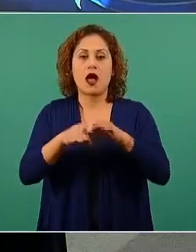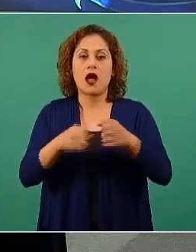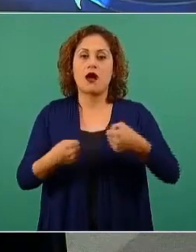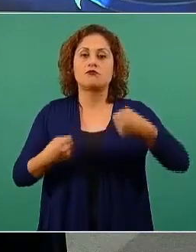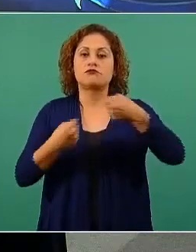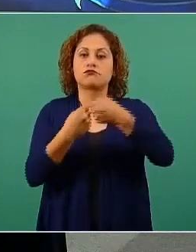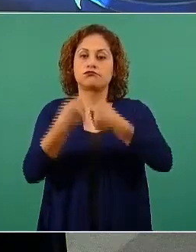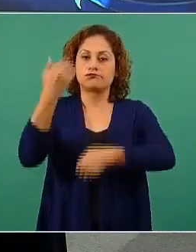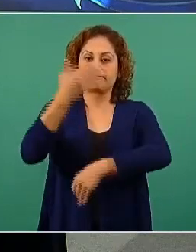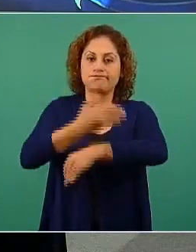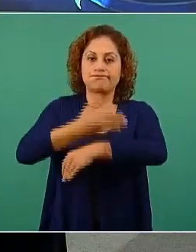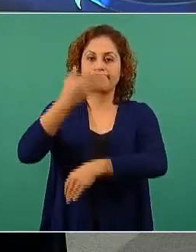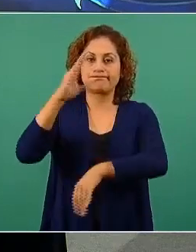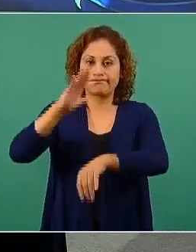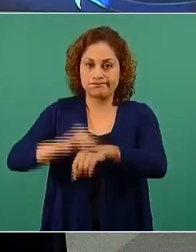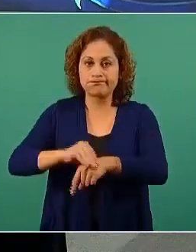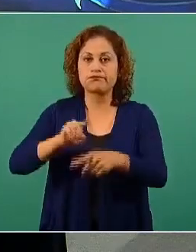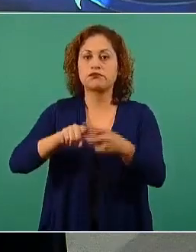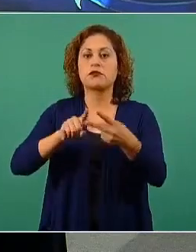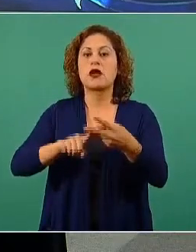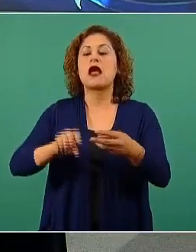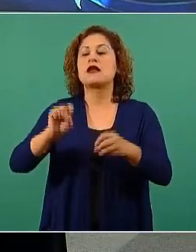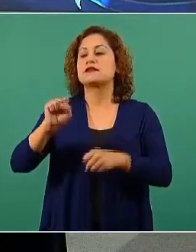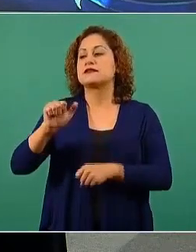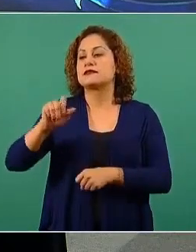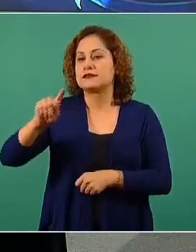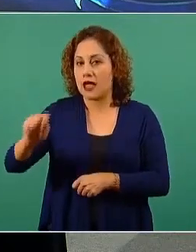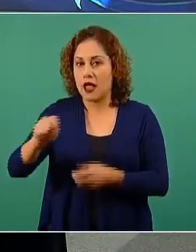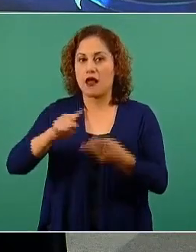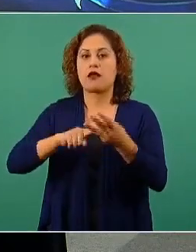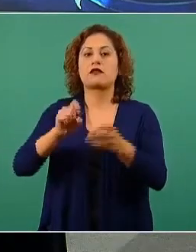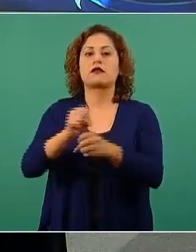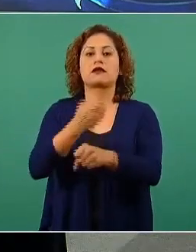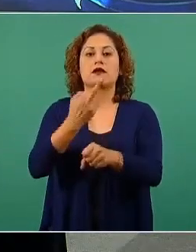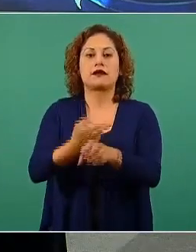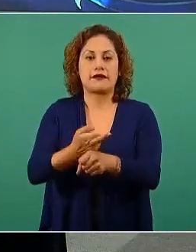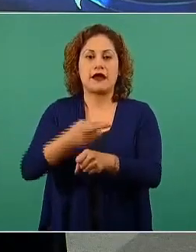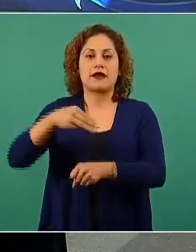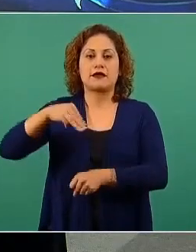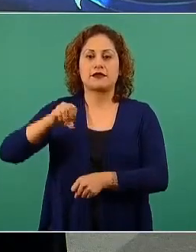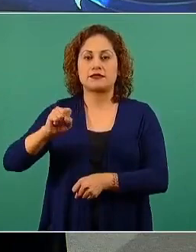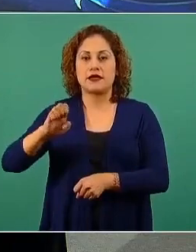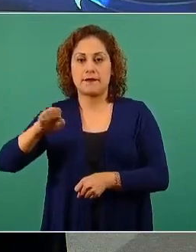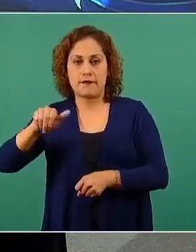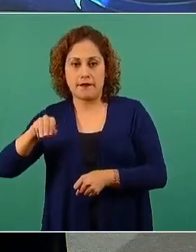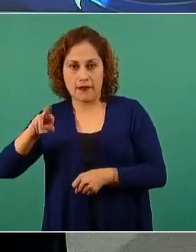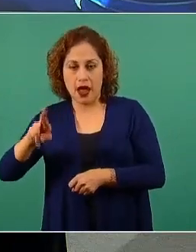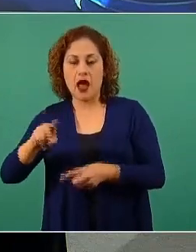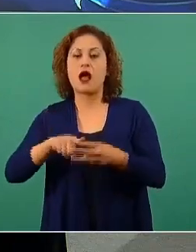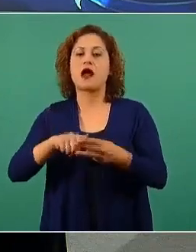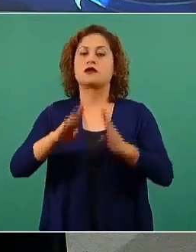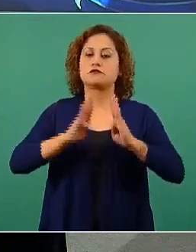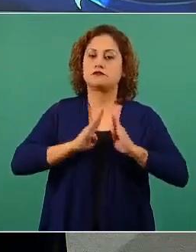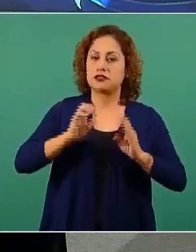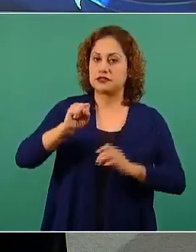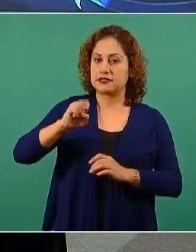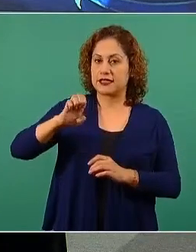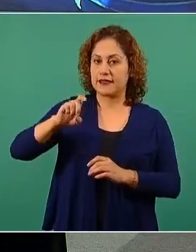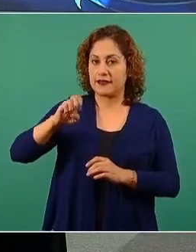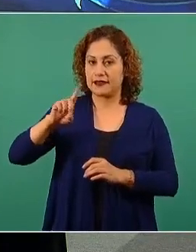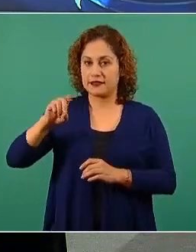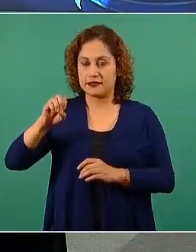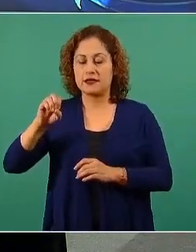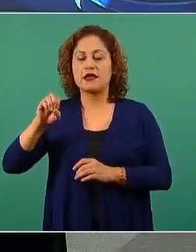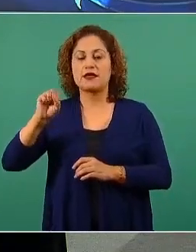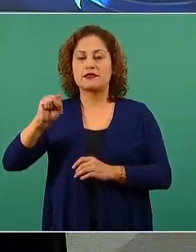también del Servicio de Administración Tributaria, por supuesto de la Secretaría de la Marina, de la Secretaría de Defensa Nacional y el propio personal